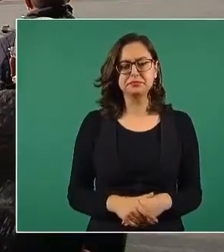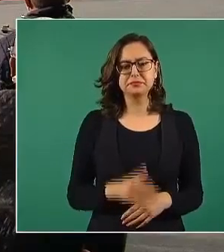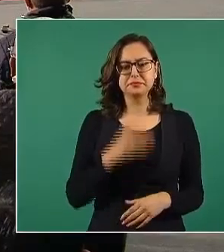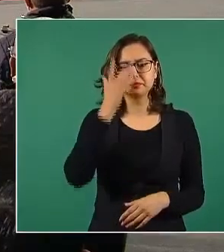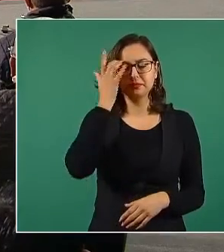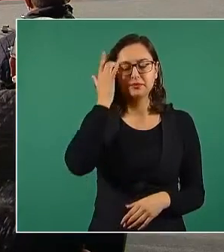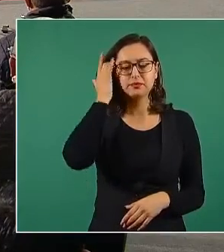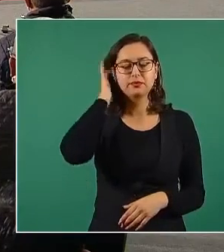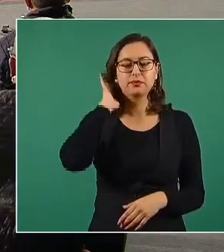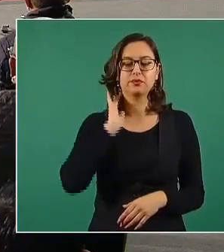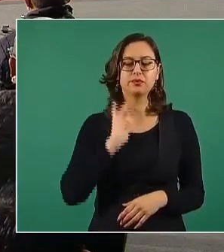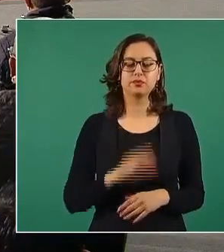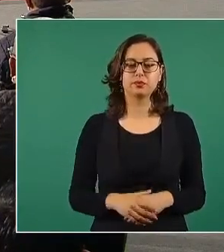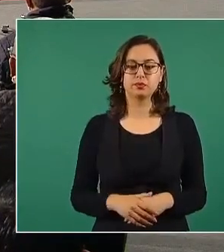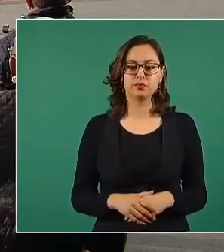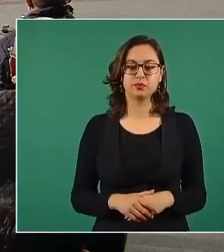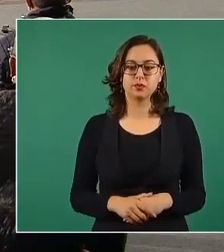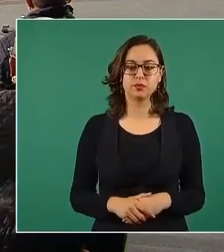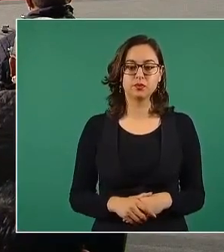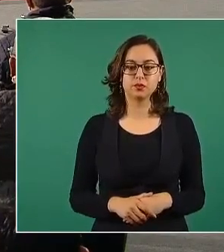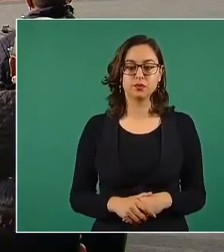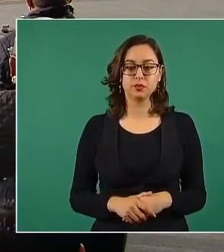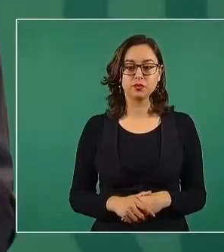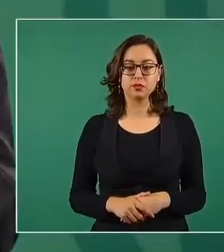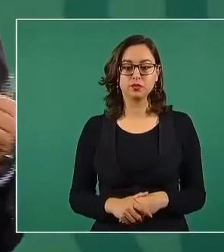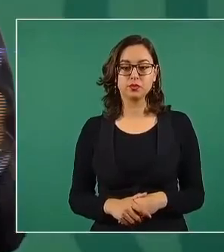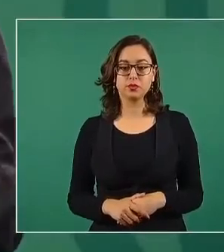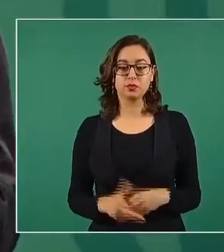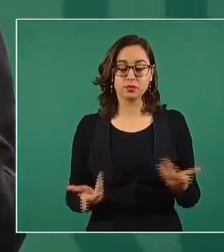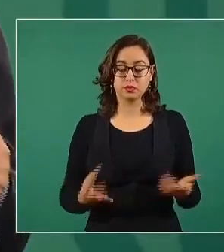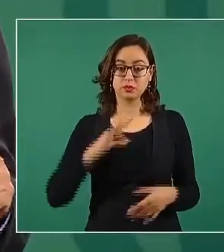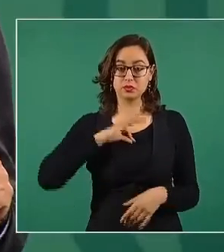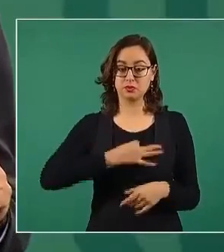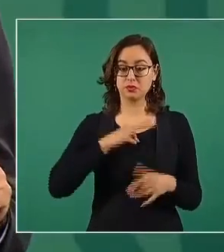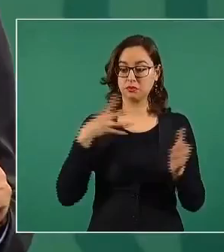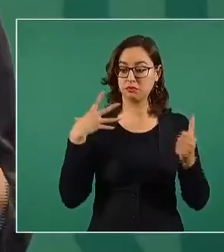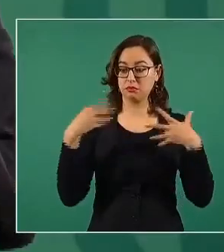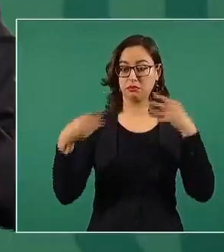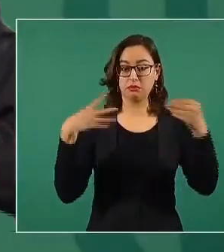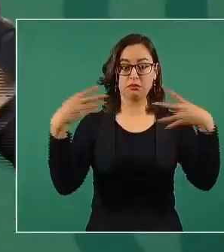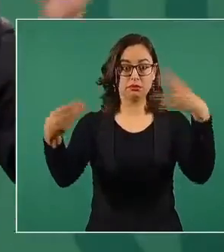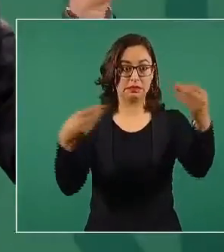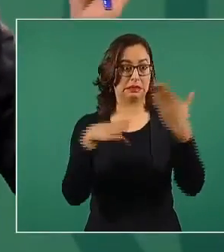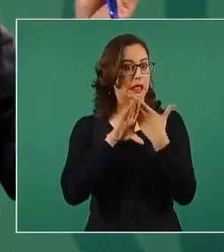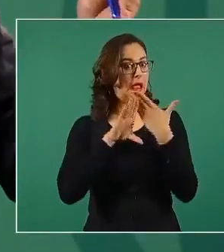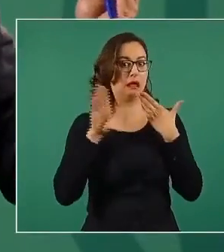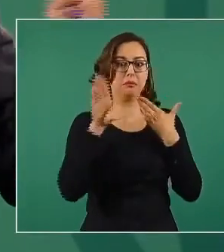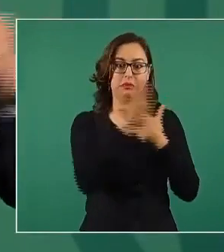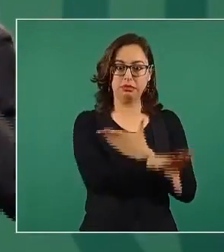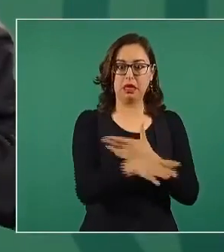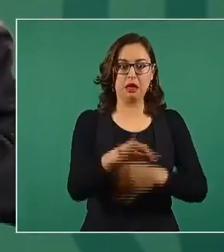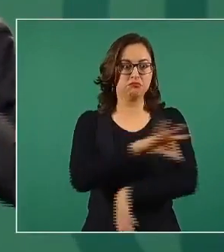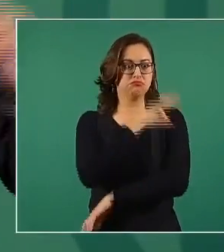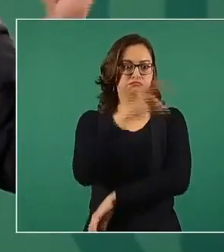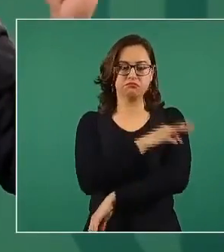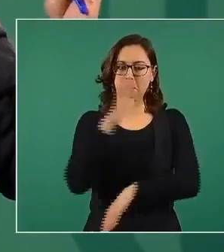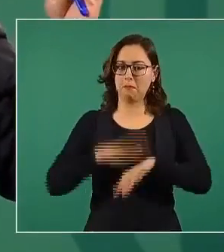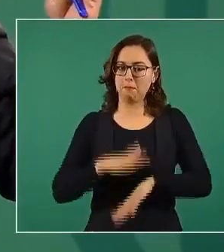Todo lo que significa ayudar para enfrentar la pandemia, para que vacunemos